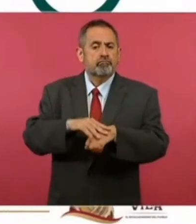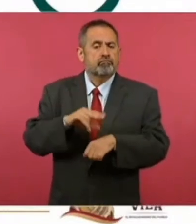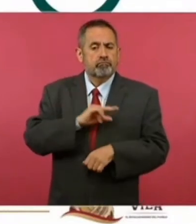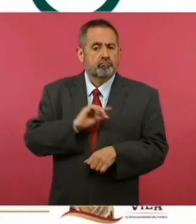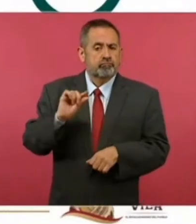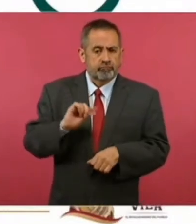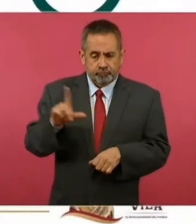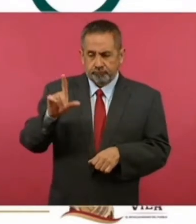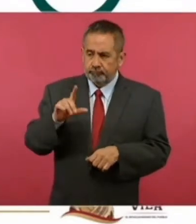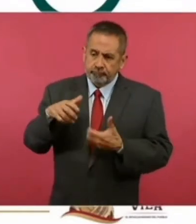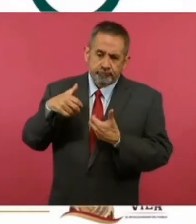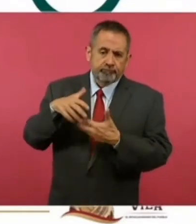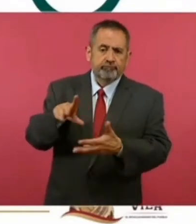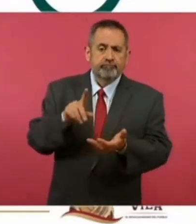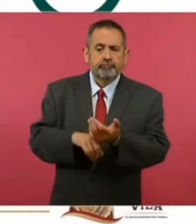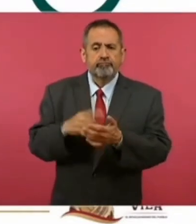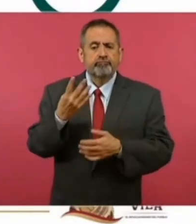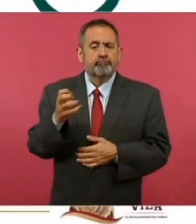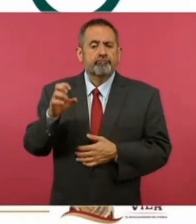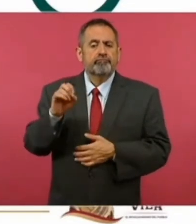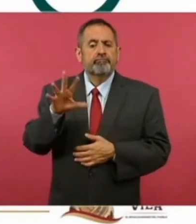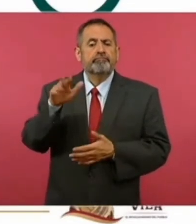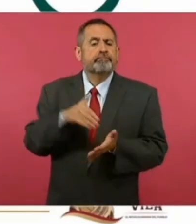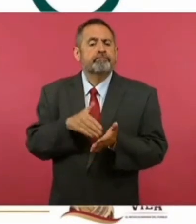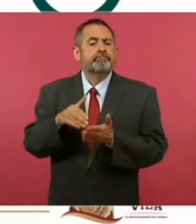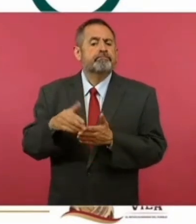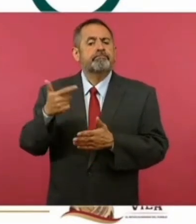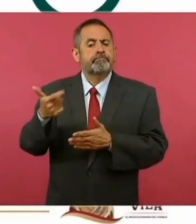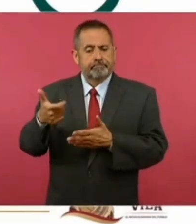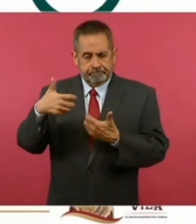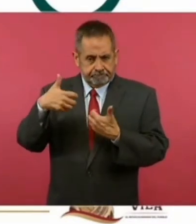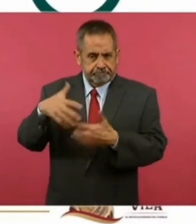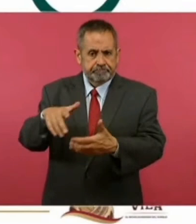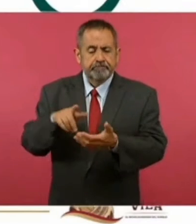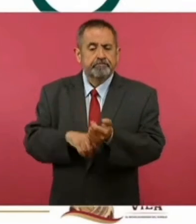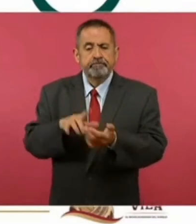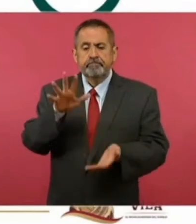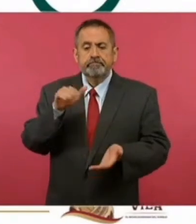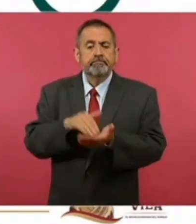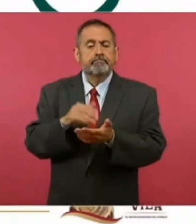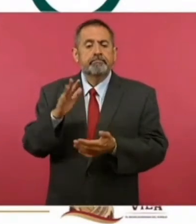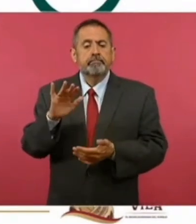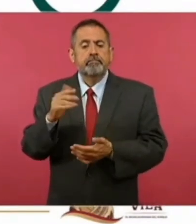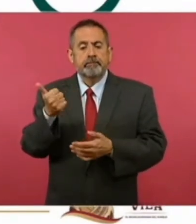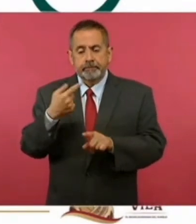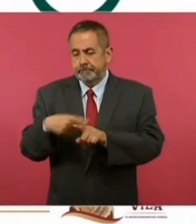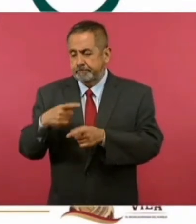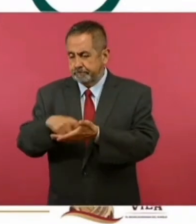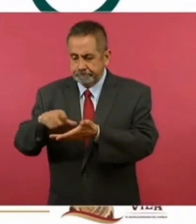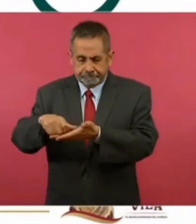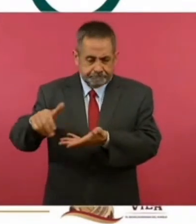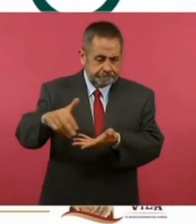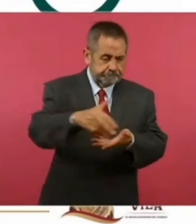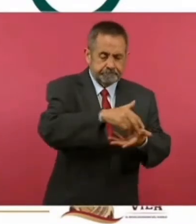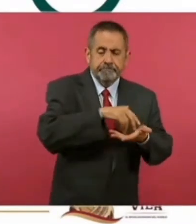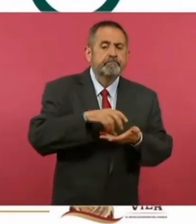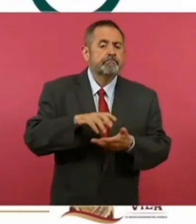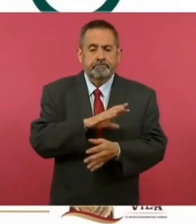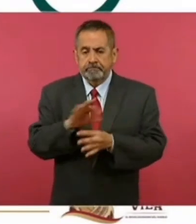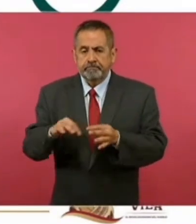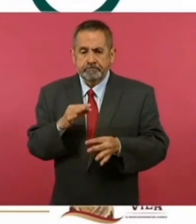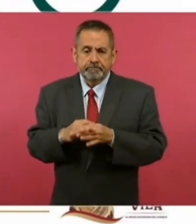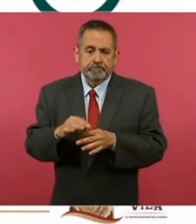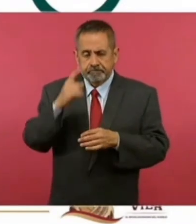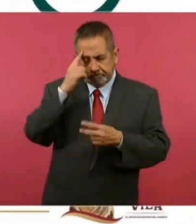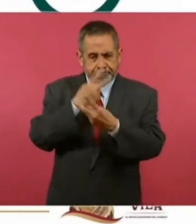se han invertido un total de cuatrocientos cinco millones pesos en la adquisición de cinco mil cincuenta y seis equipos médicos se destacan aquí